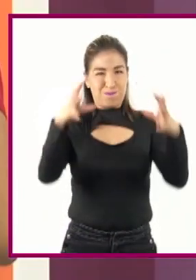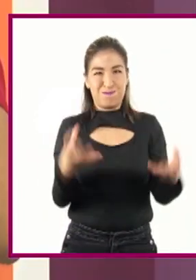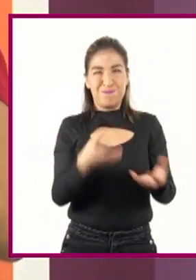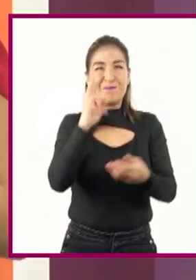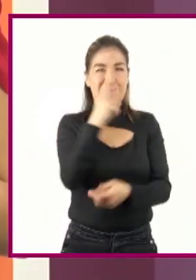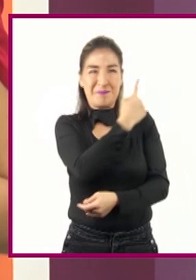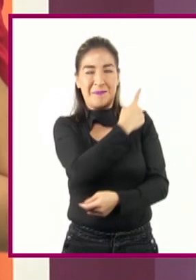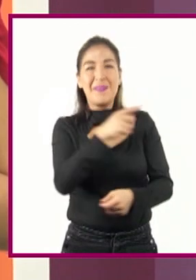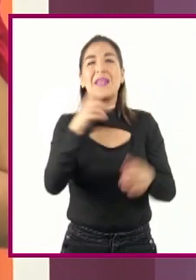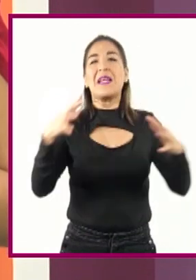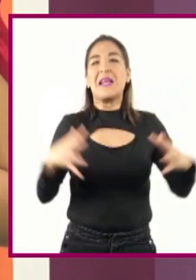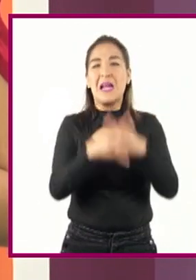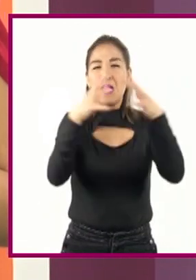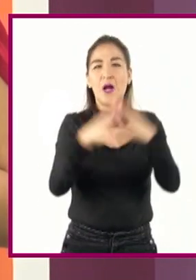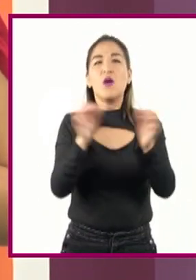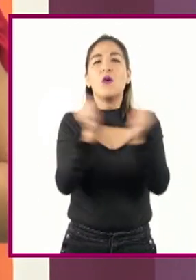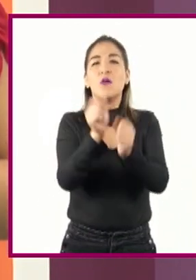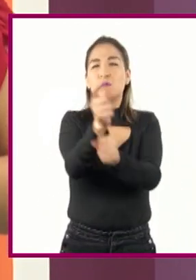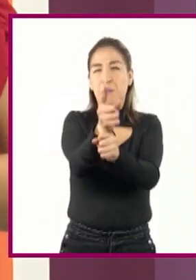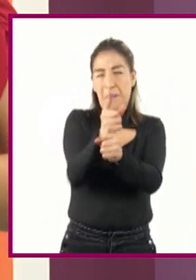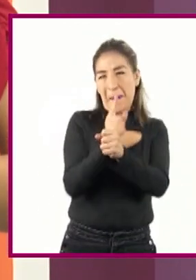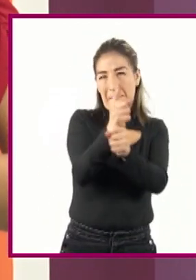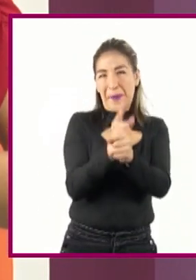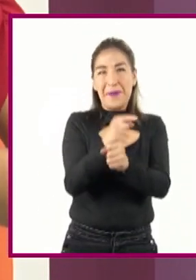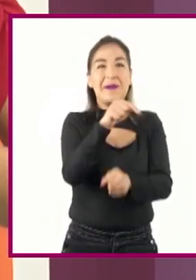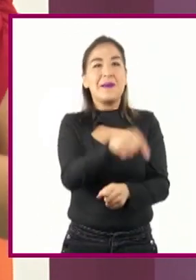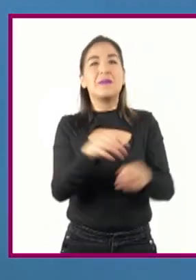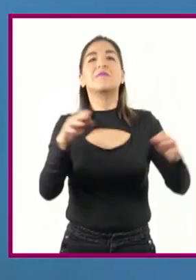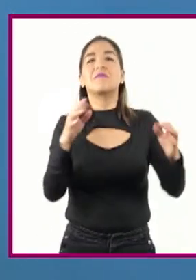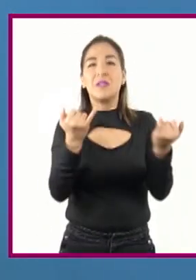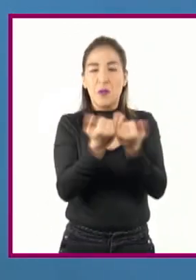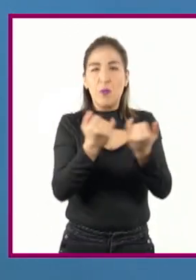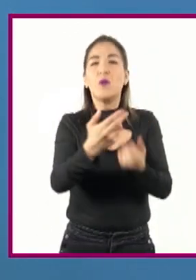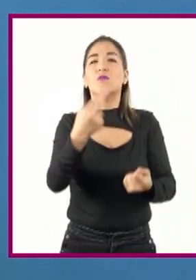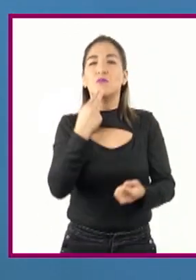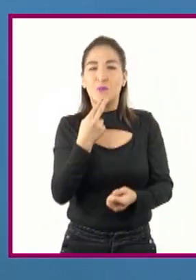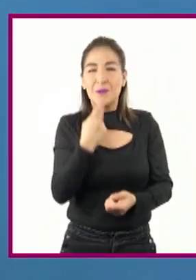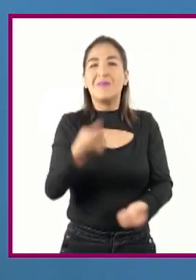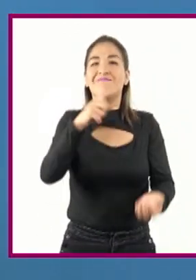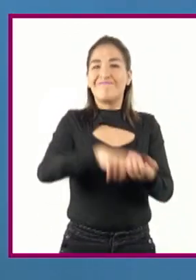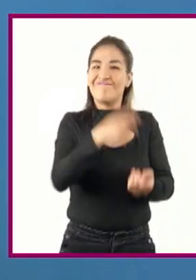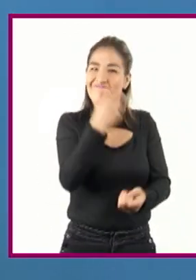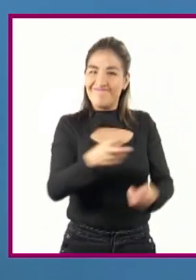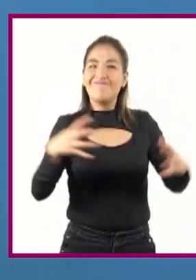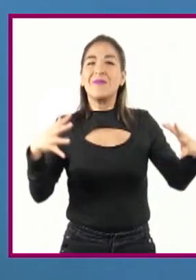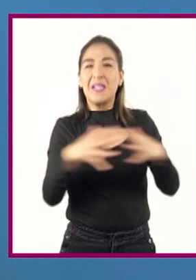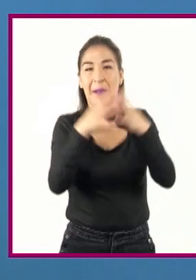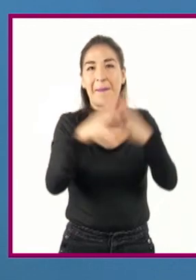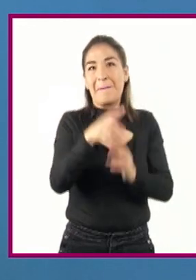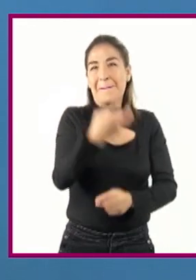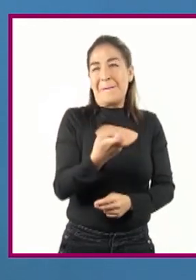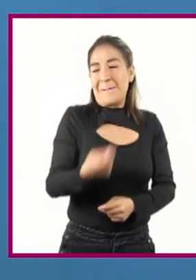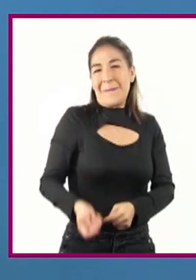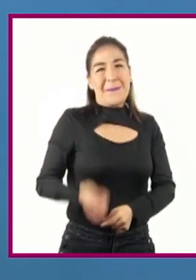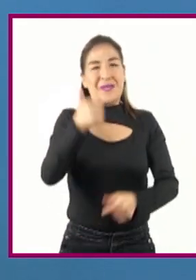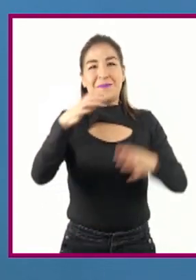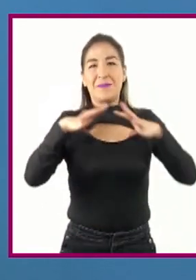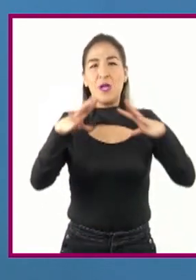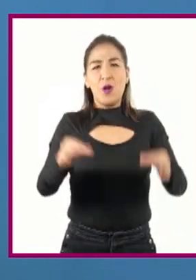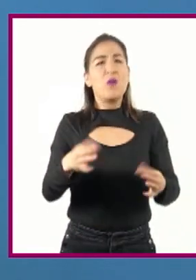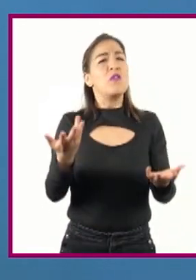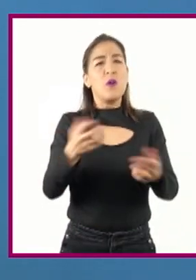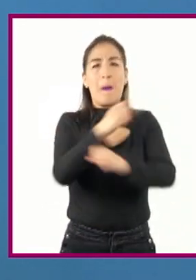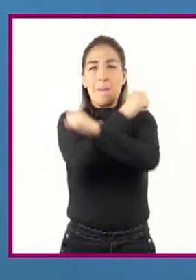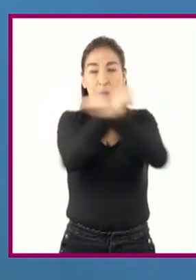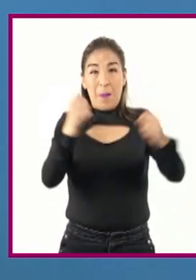Los proyectiles con metralla también se utilizaron en esta guerra por primera vez. Eran bombas